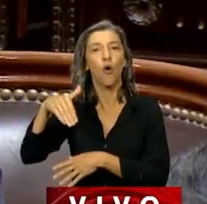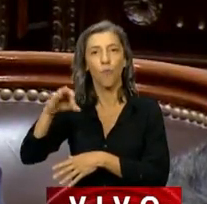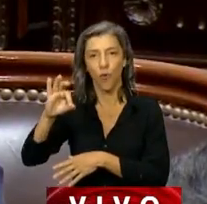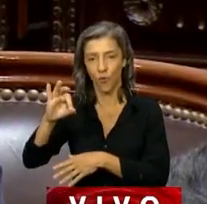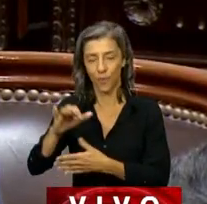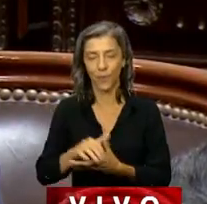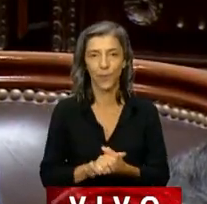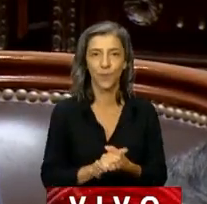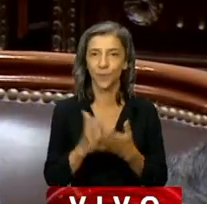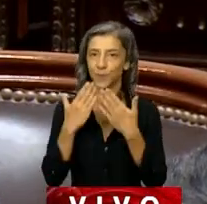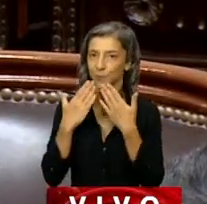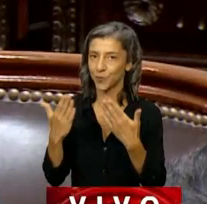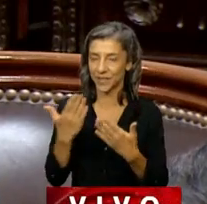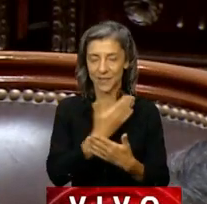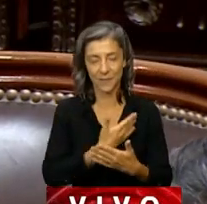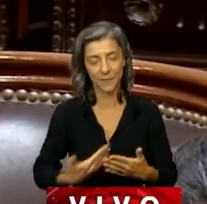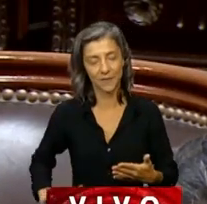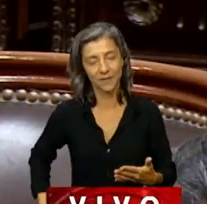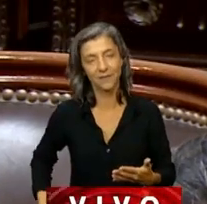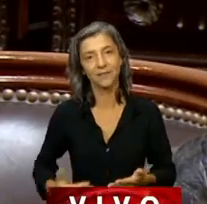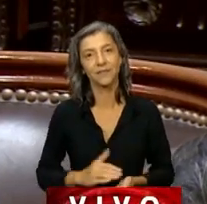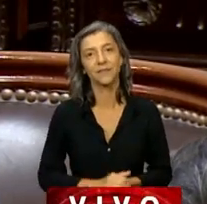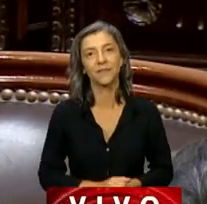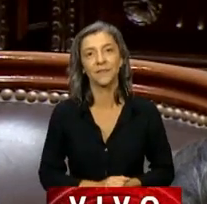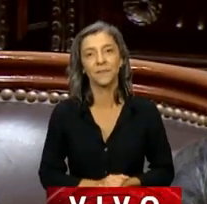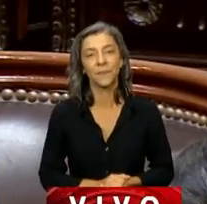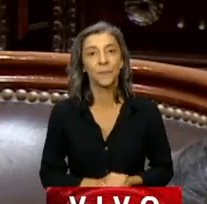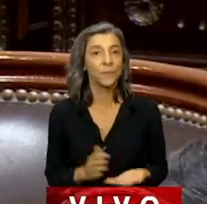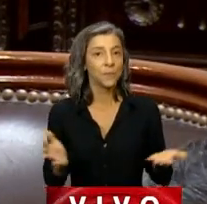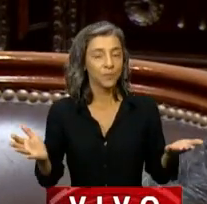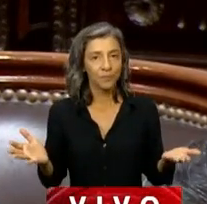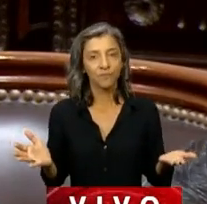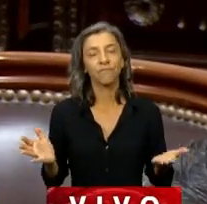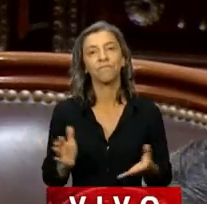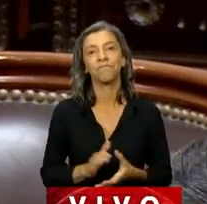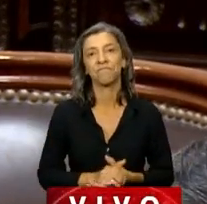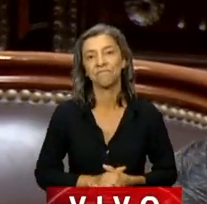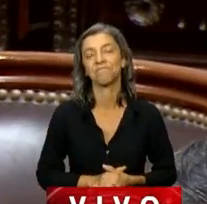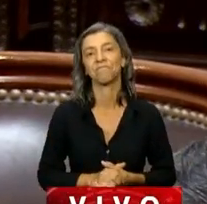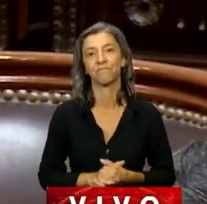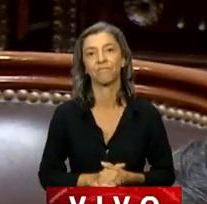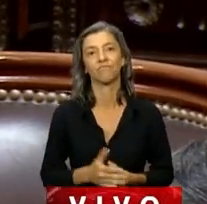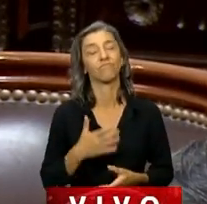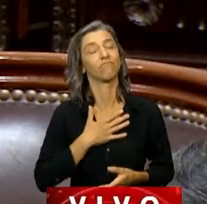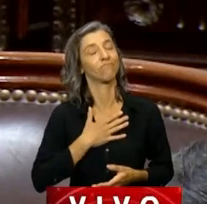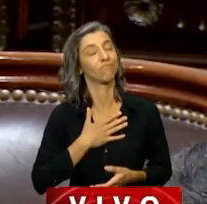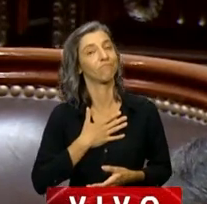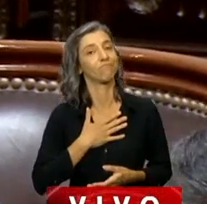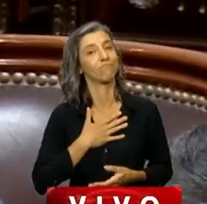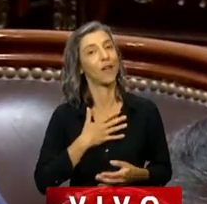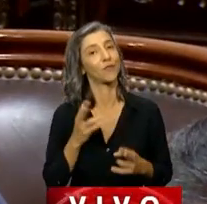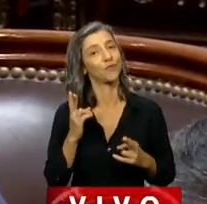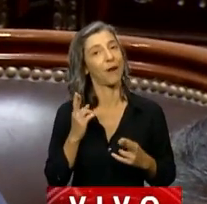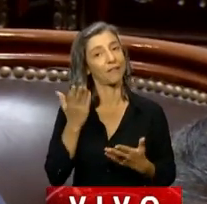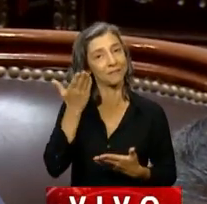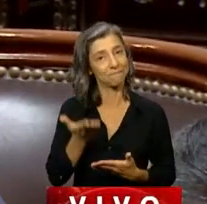Muchas gracias, señor presidente. Bueno, he tenido la suerte que Graciela no